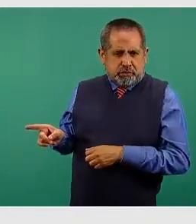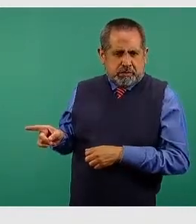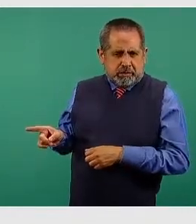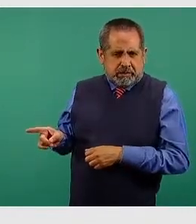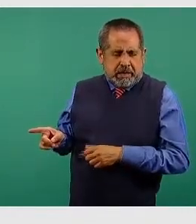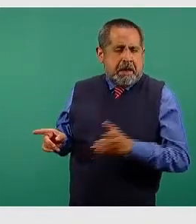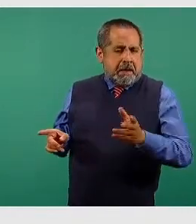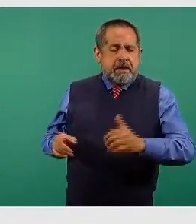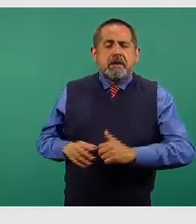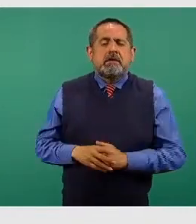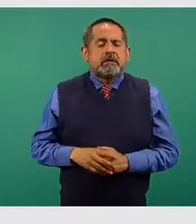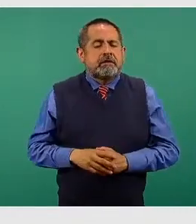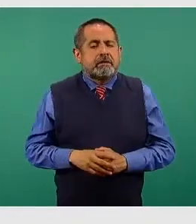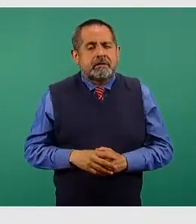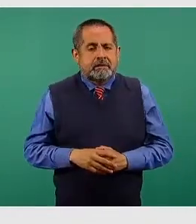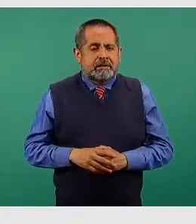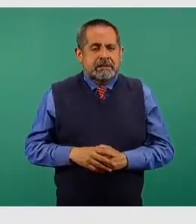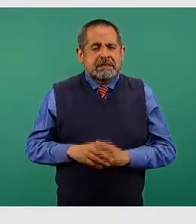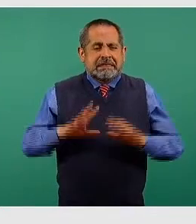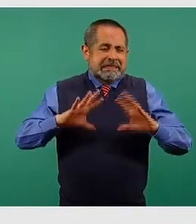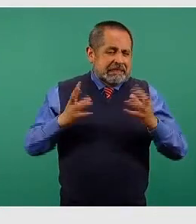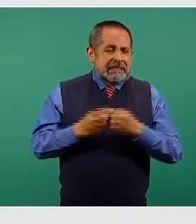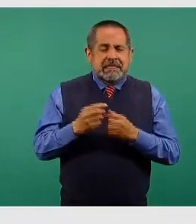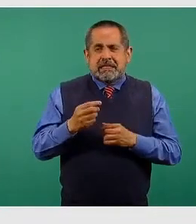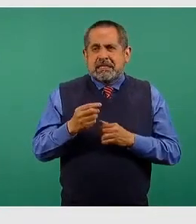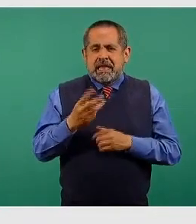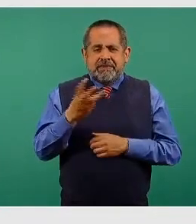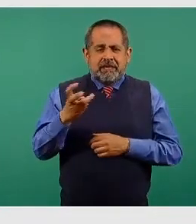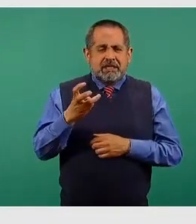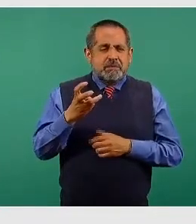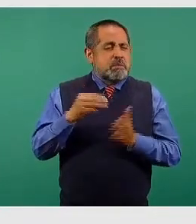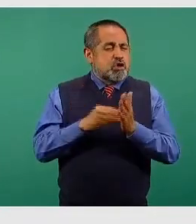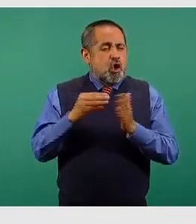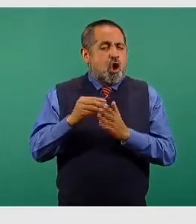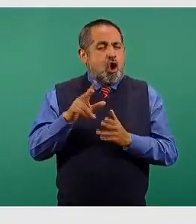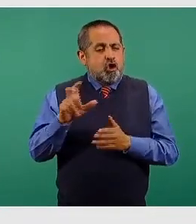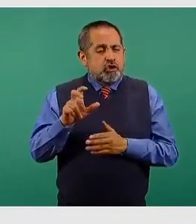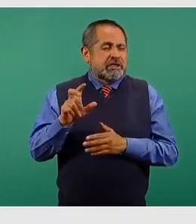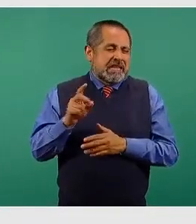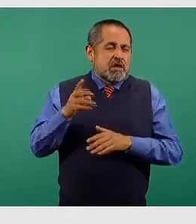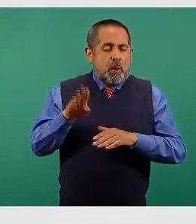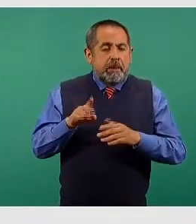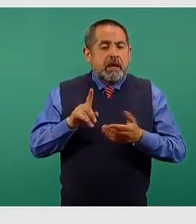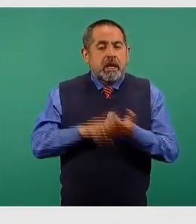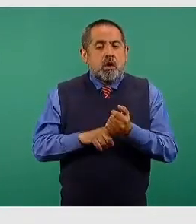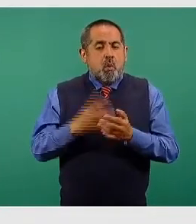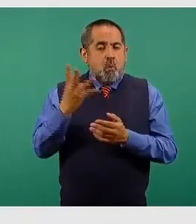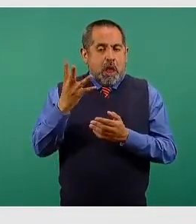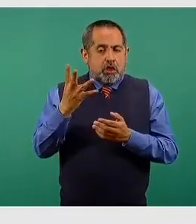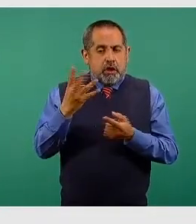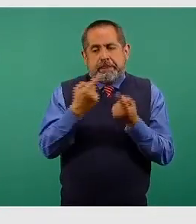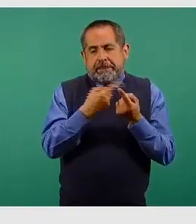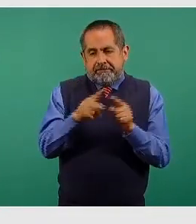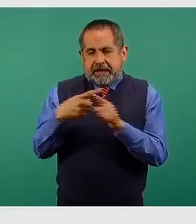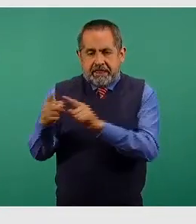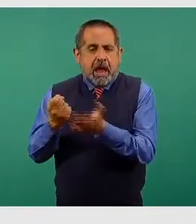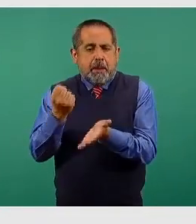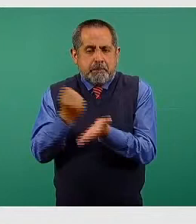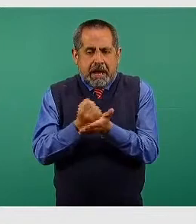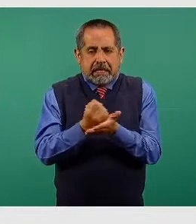COVID-19. Estas más de 3.839.000 dosis están divididas en 4